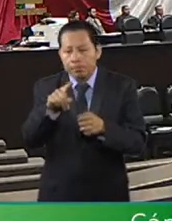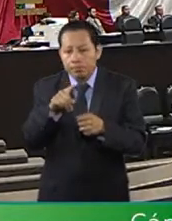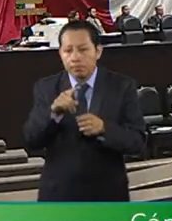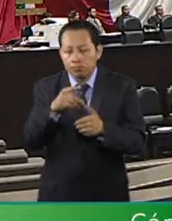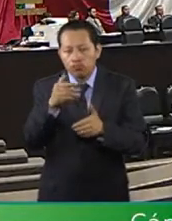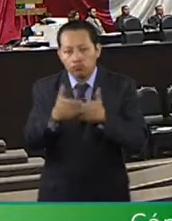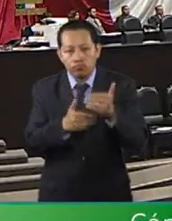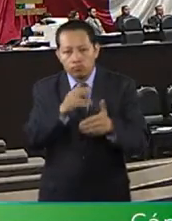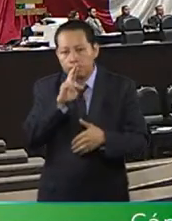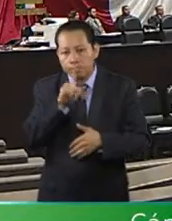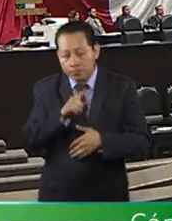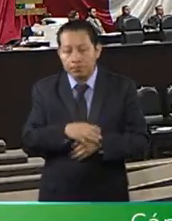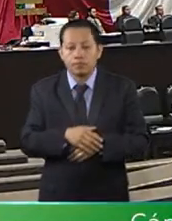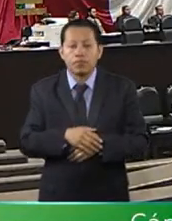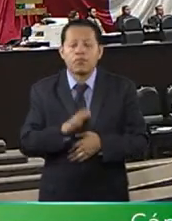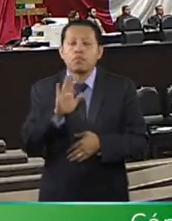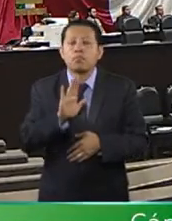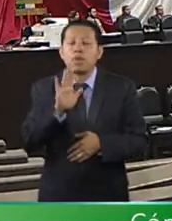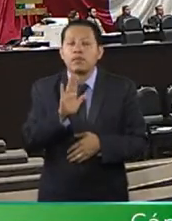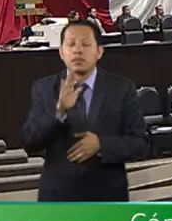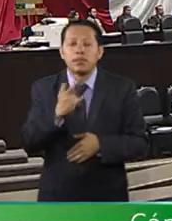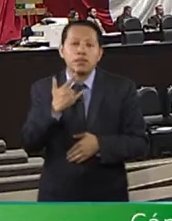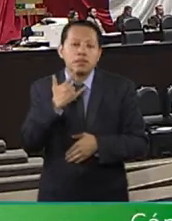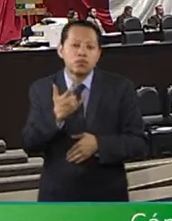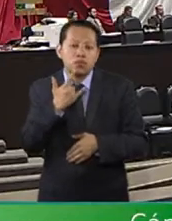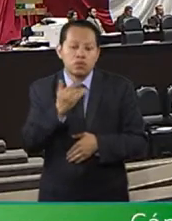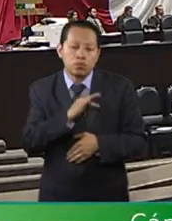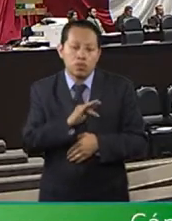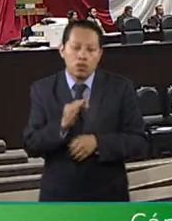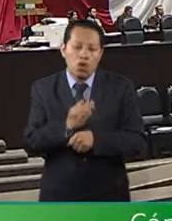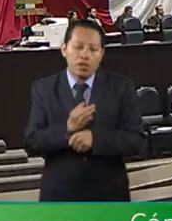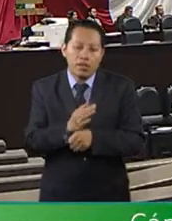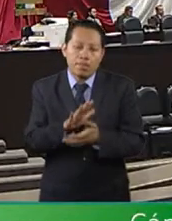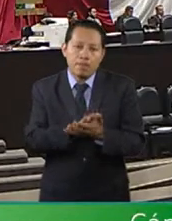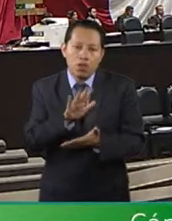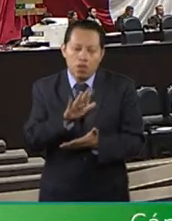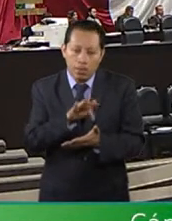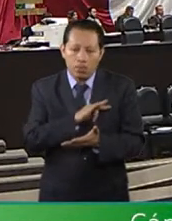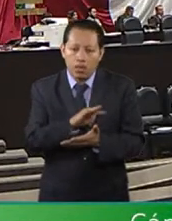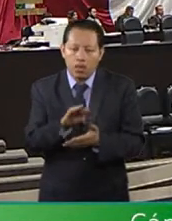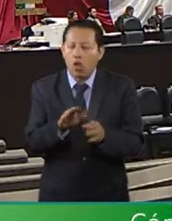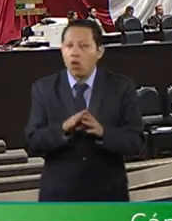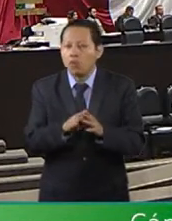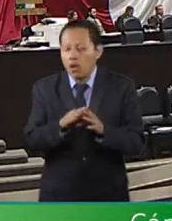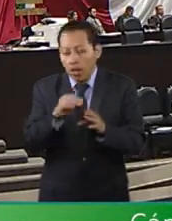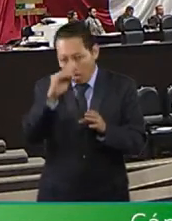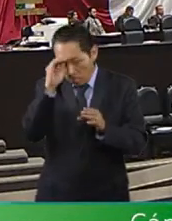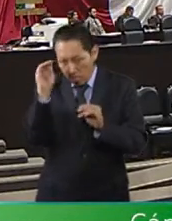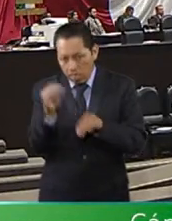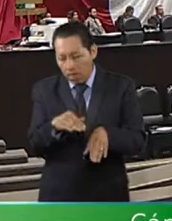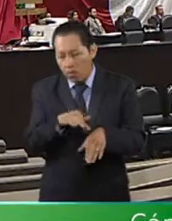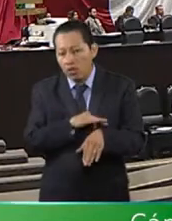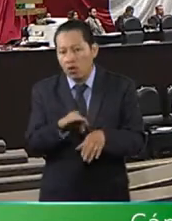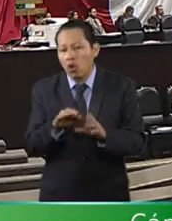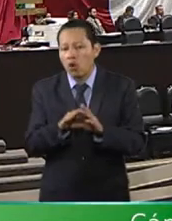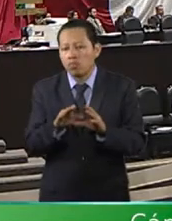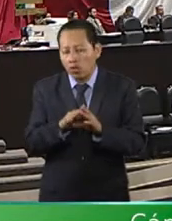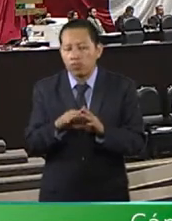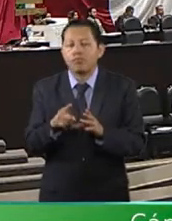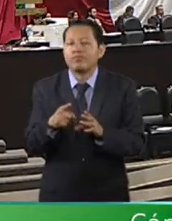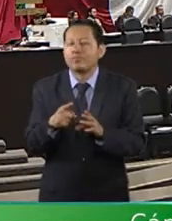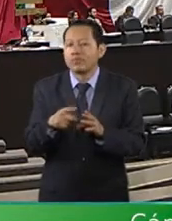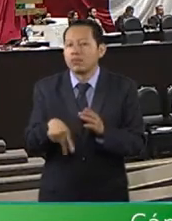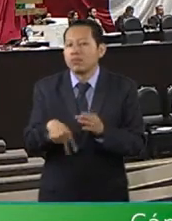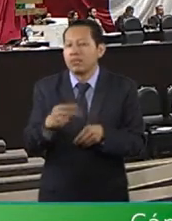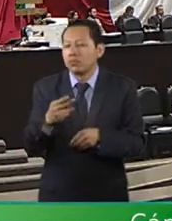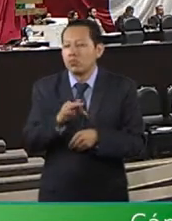resultados Parece ser que el esfuerzo de quien hoy es la mayoría fue abandonar y dejar en situación precaria tanto